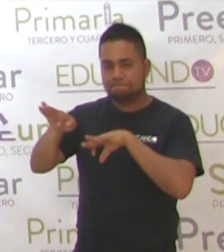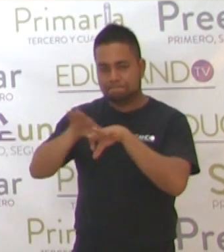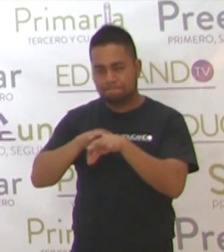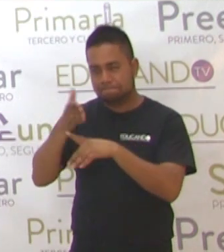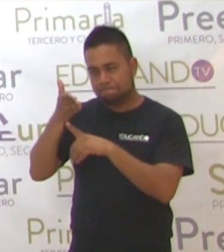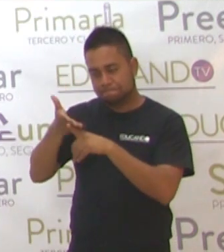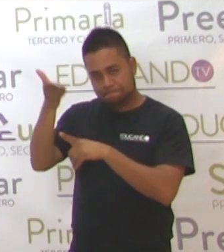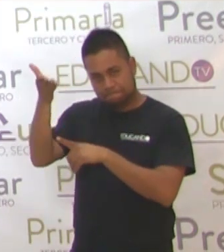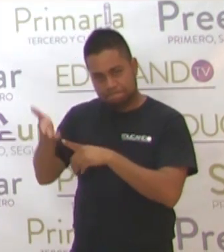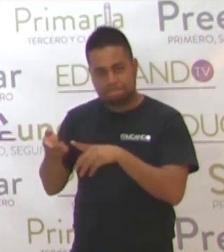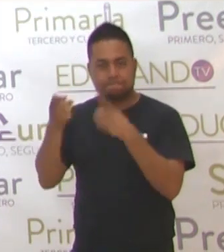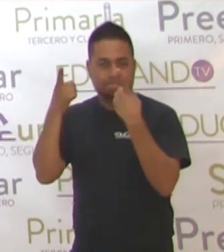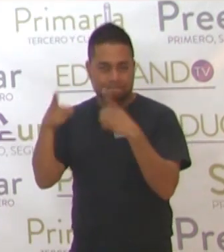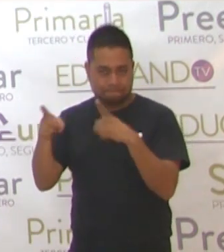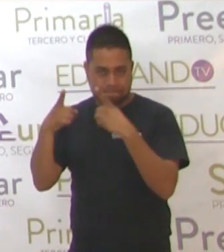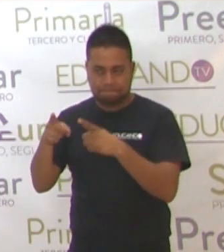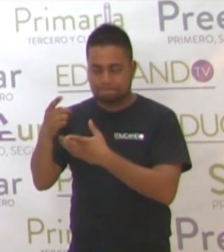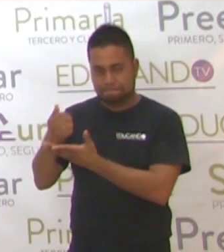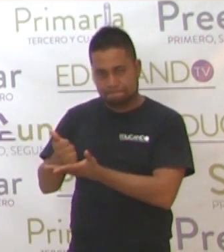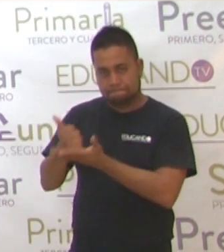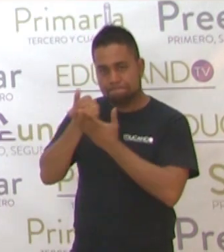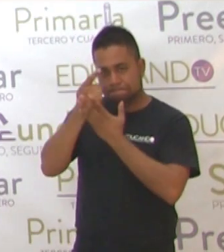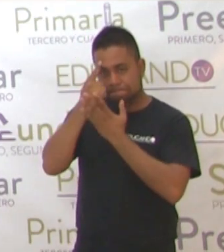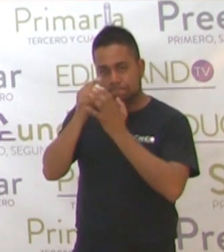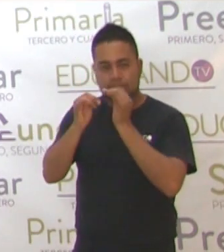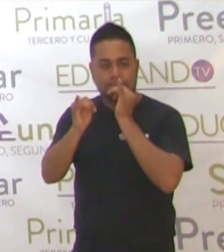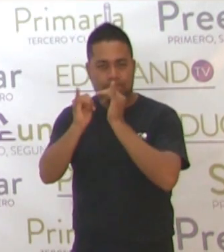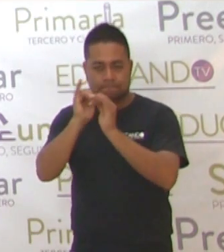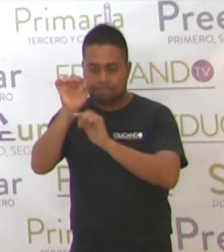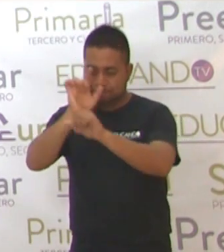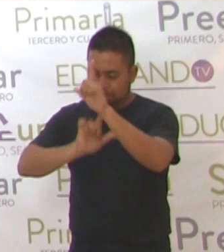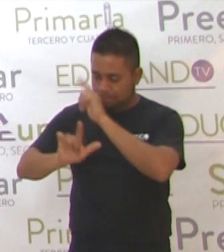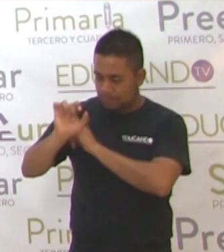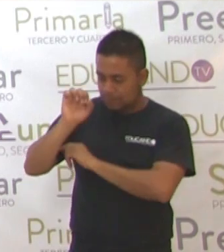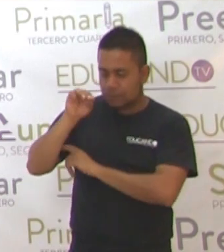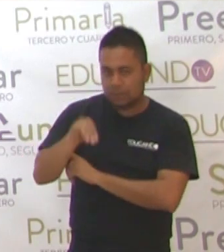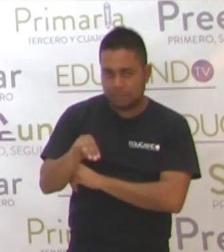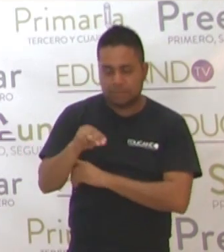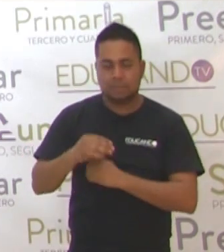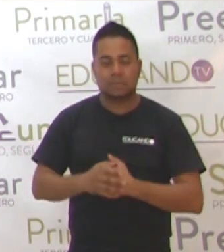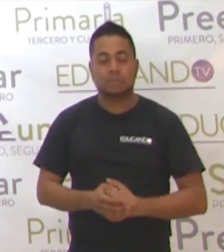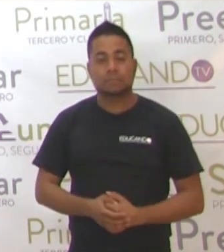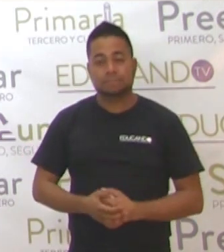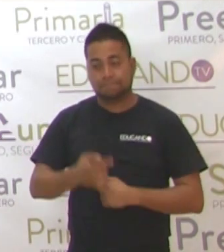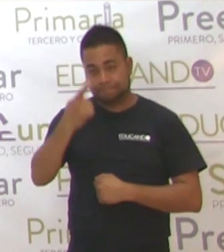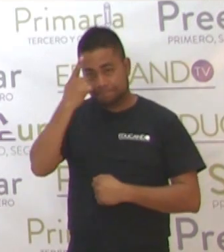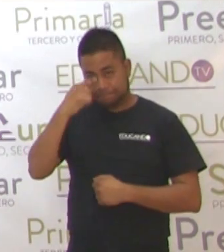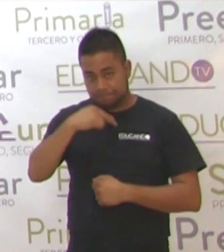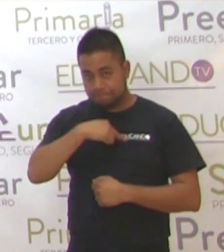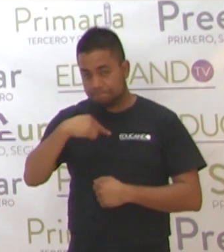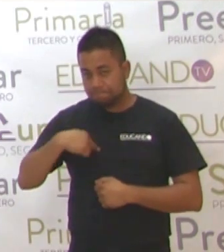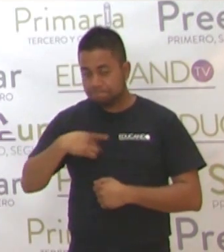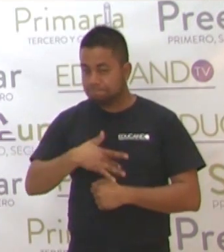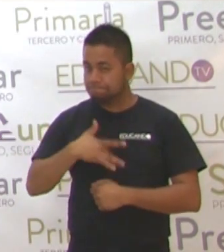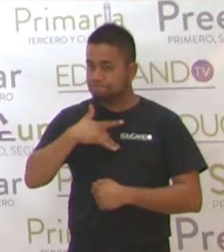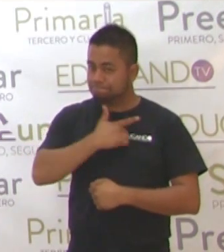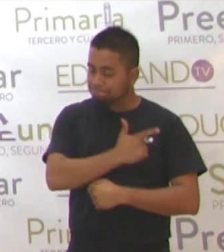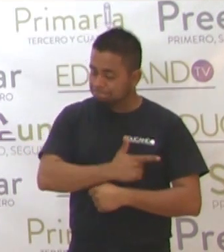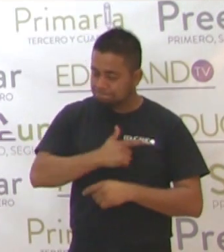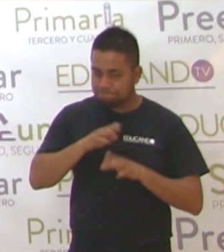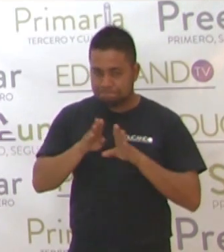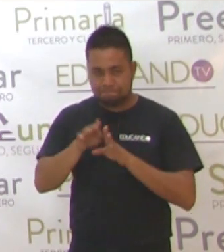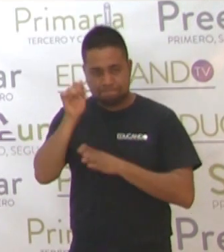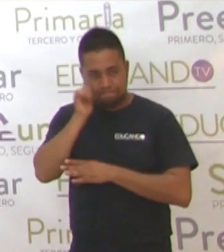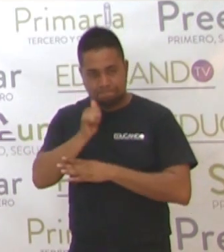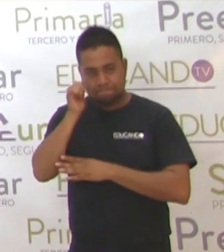ramírez quien nos apoyará con la interpretación en lengua de señas mexicana para nosotros es un gusto como siempre el